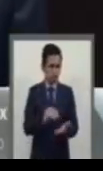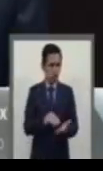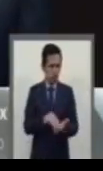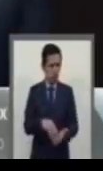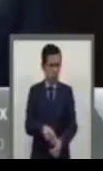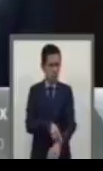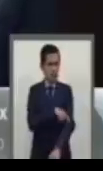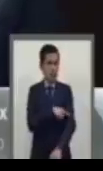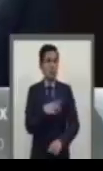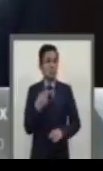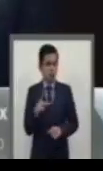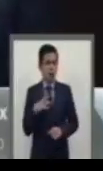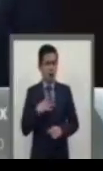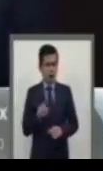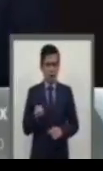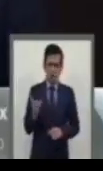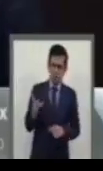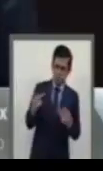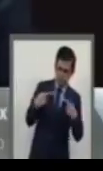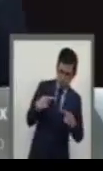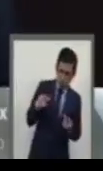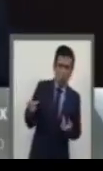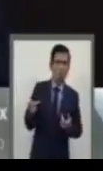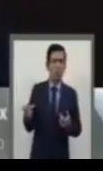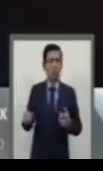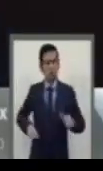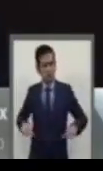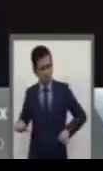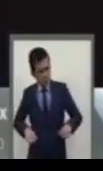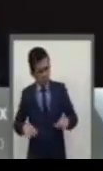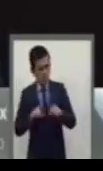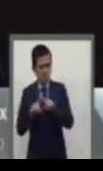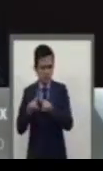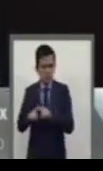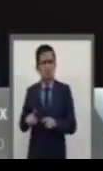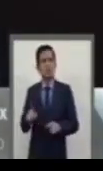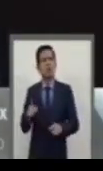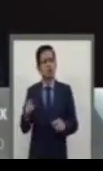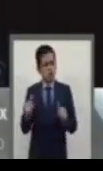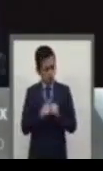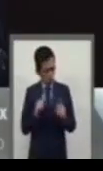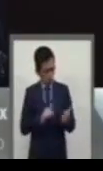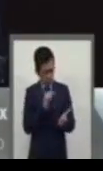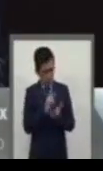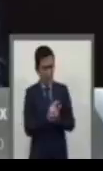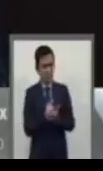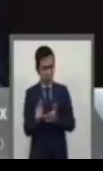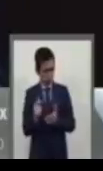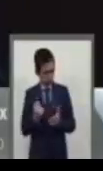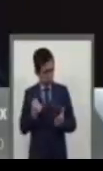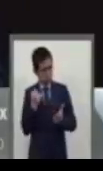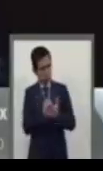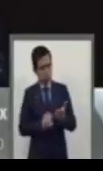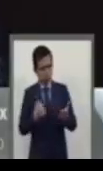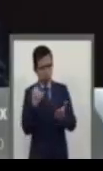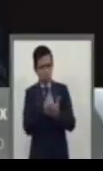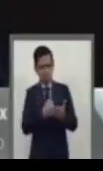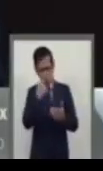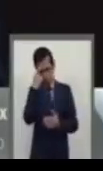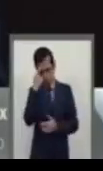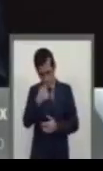acciones, personas y fuerzas progresistas que en materia legislativa han insistido de forma propositiva